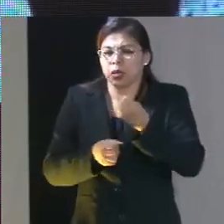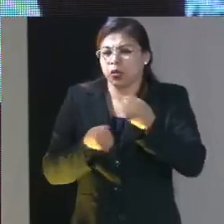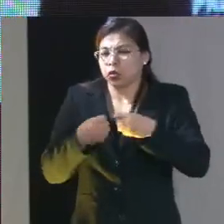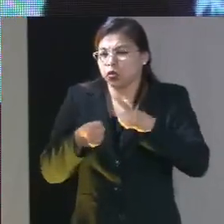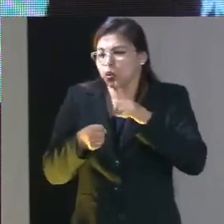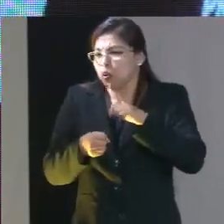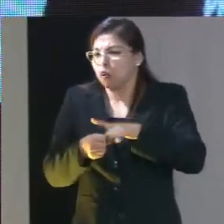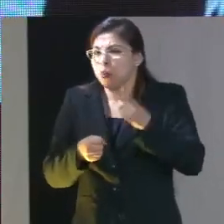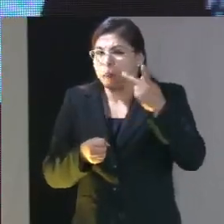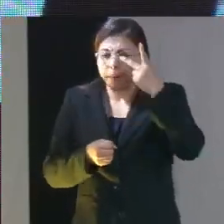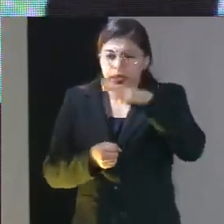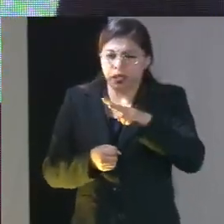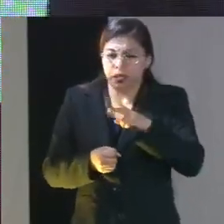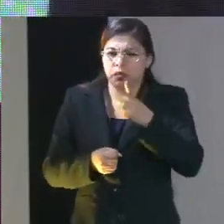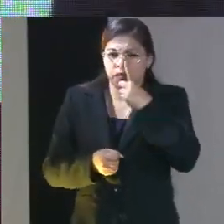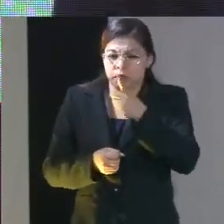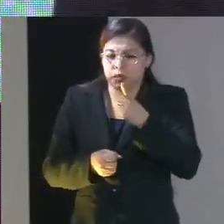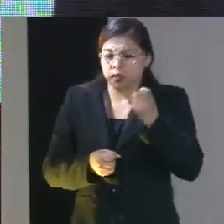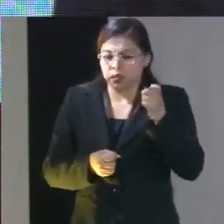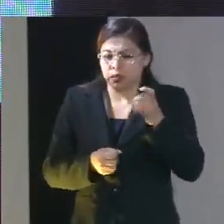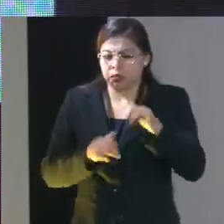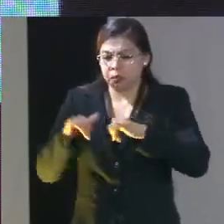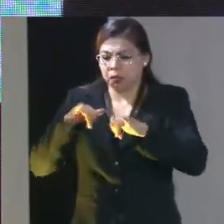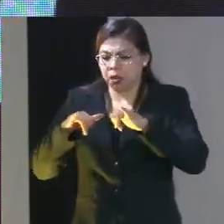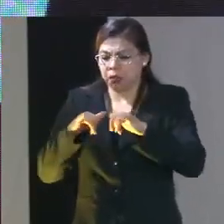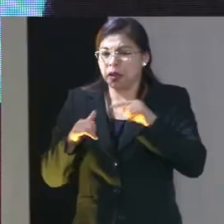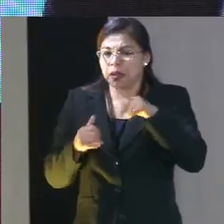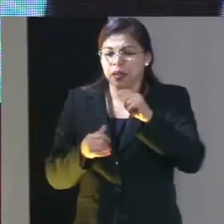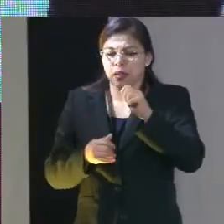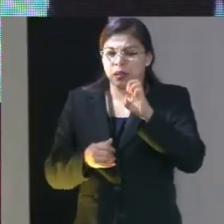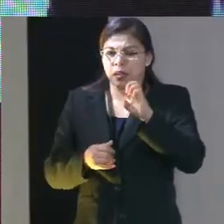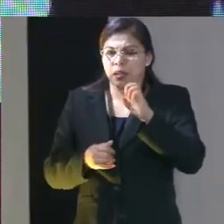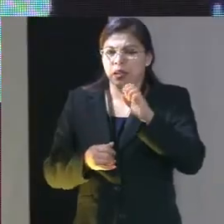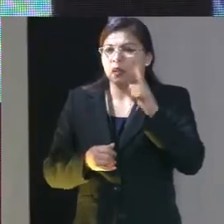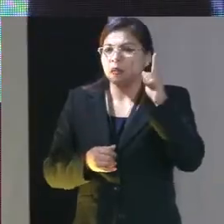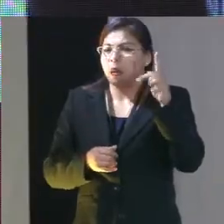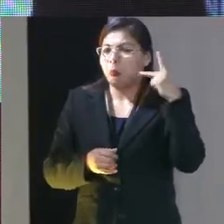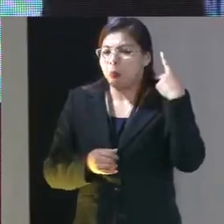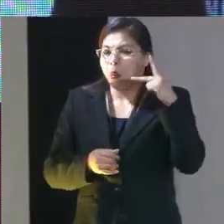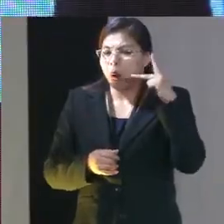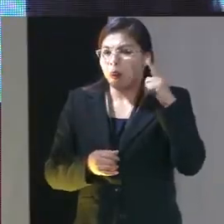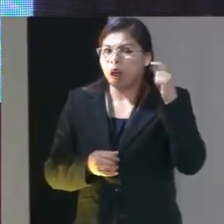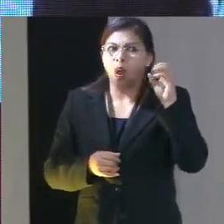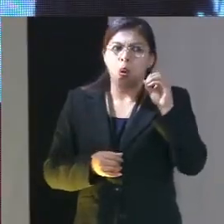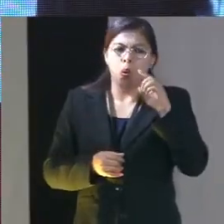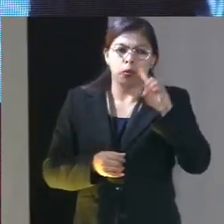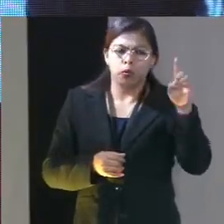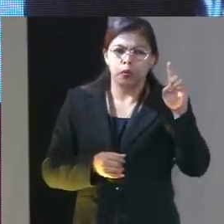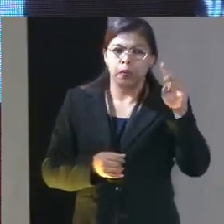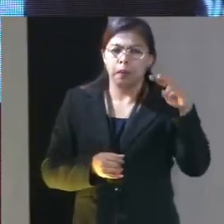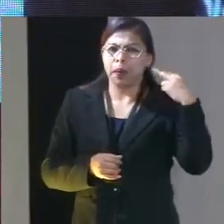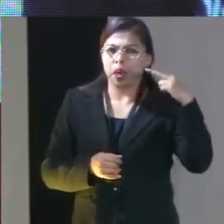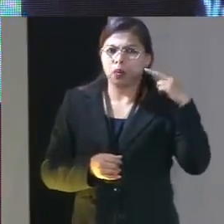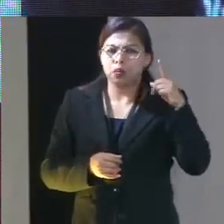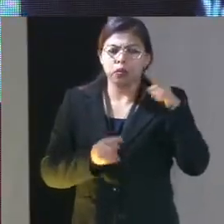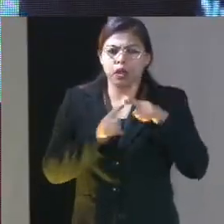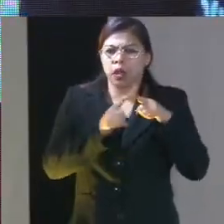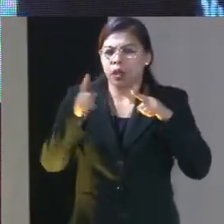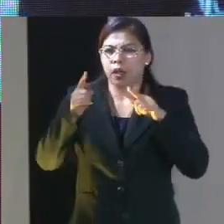Andrés Molina Enríquez, de Tehuacán, Puebla, o de Orizaba, Veracruz, a Tequila,